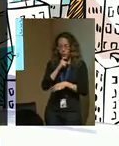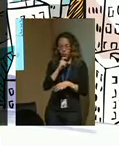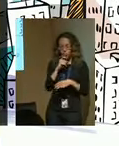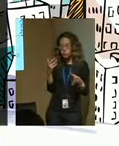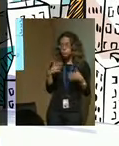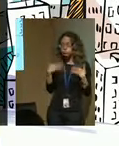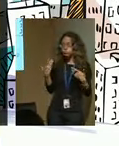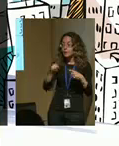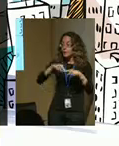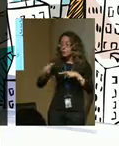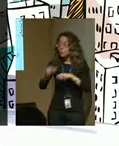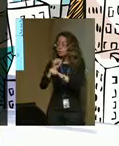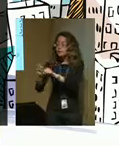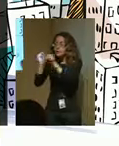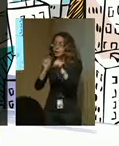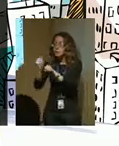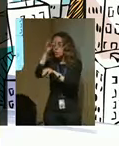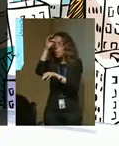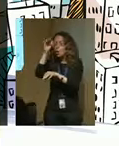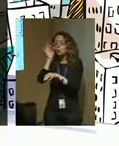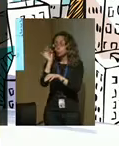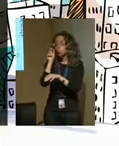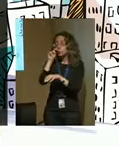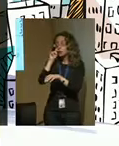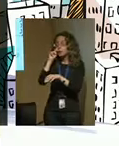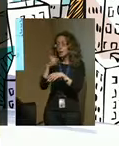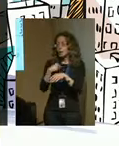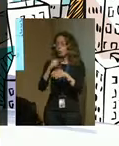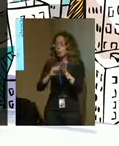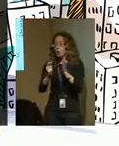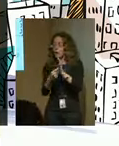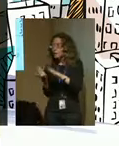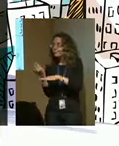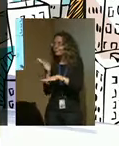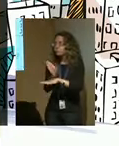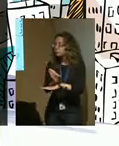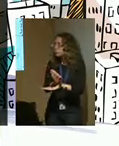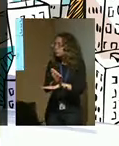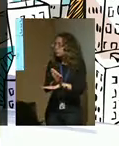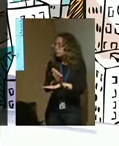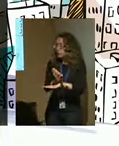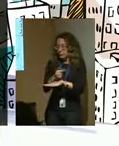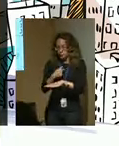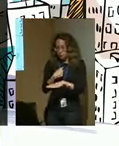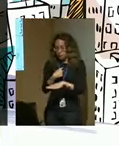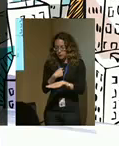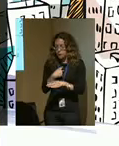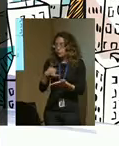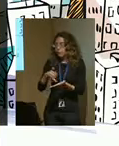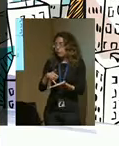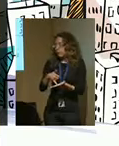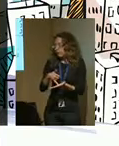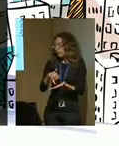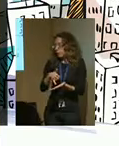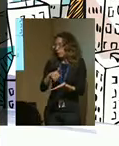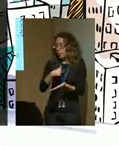Defensoría del Turista, que yo había presentado la ley, que quedó ahí media temblando, cuando aparecí yo,